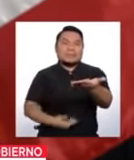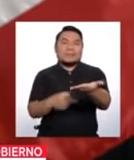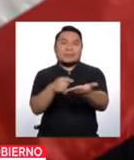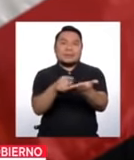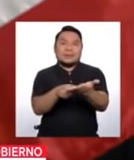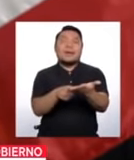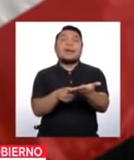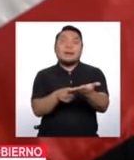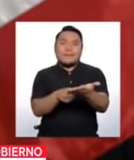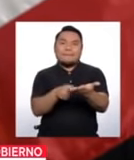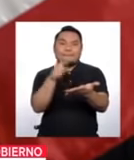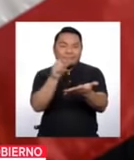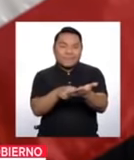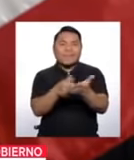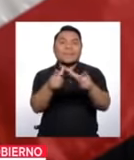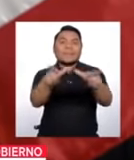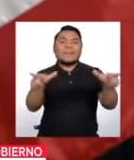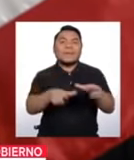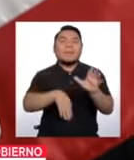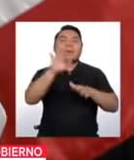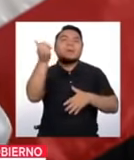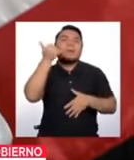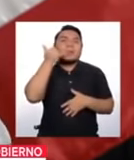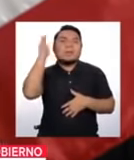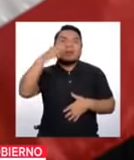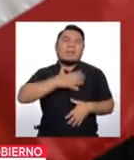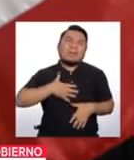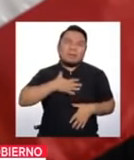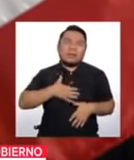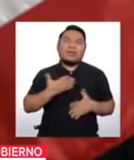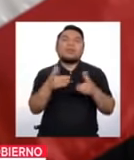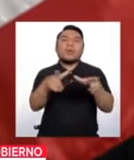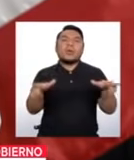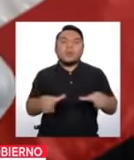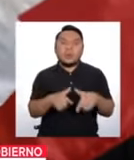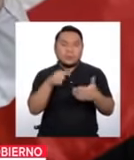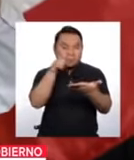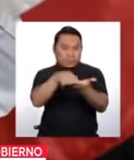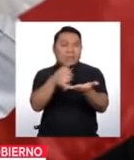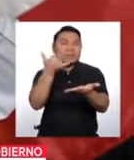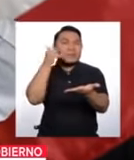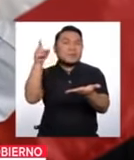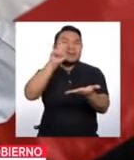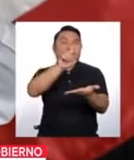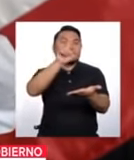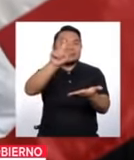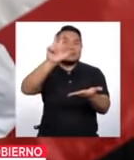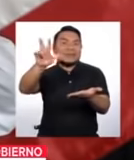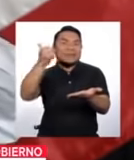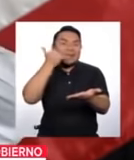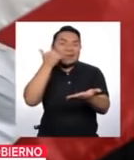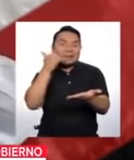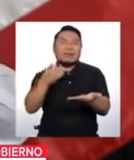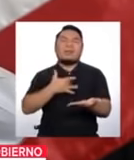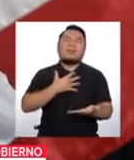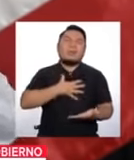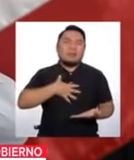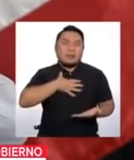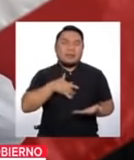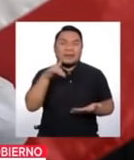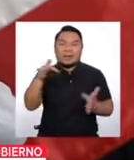coincidencia de qué distritos y de qué zonas de los distritos mayoritariamente llaman al 113 porque es de ahí